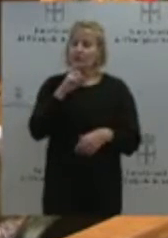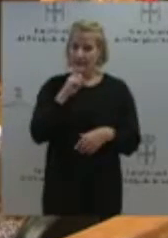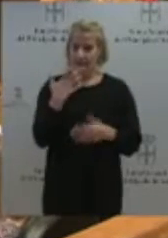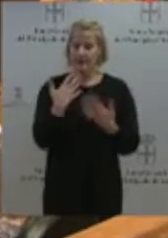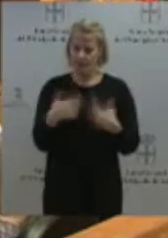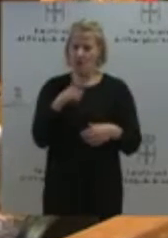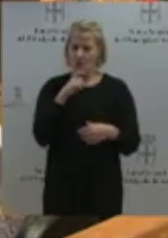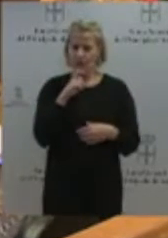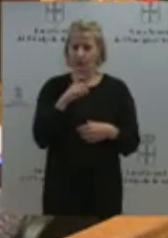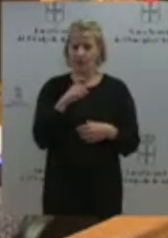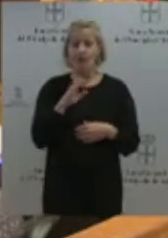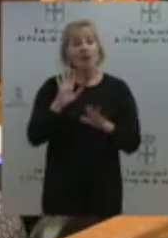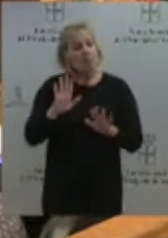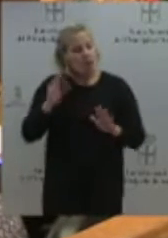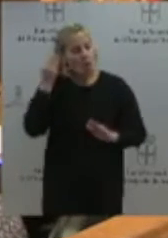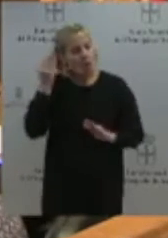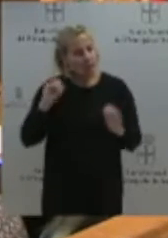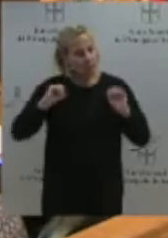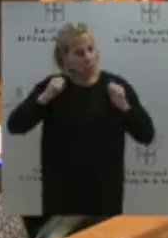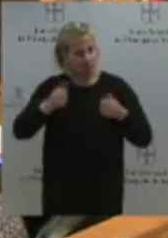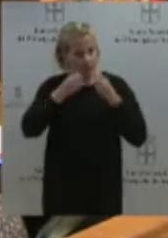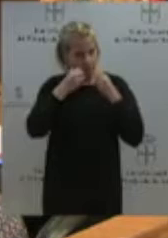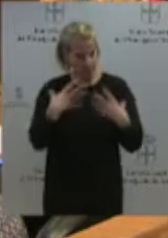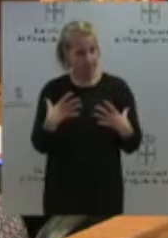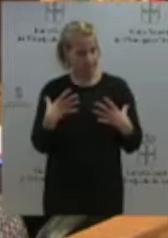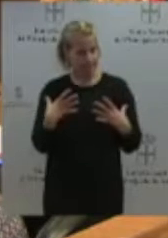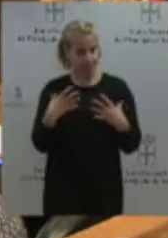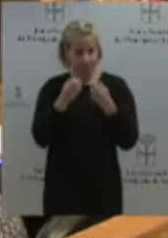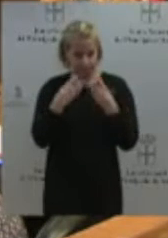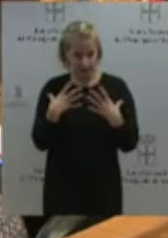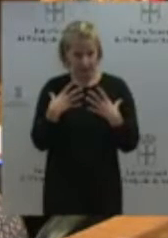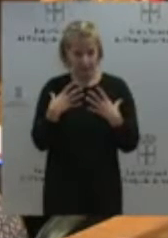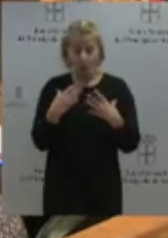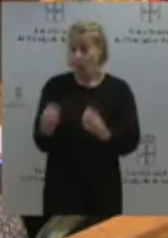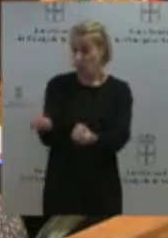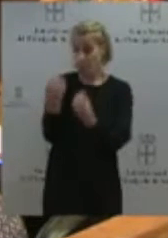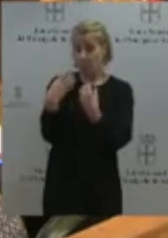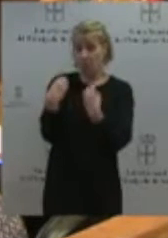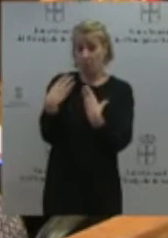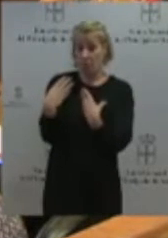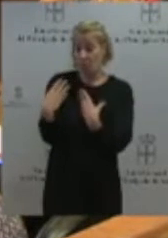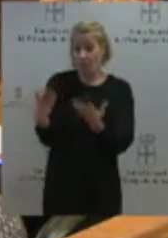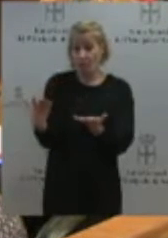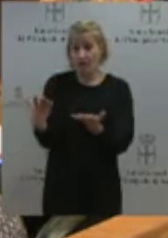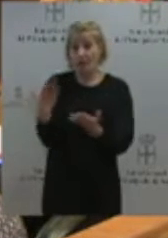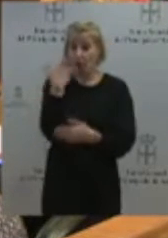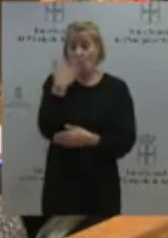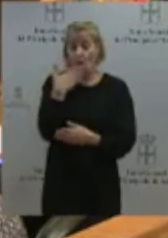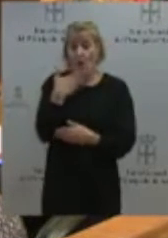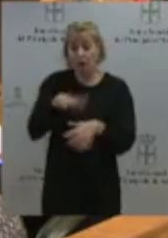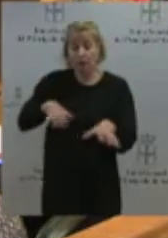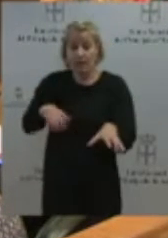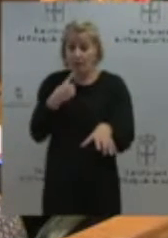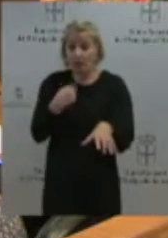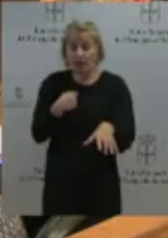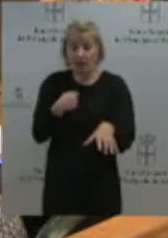las previsiones y así es lo que nos llega de la inmensa mayoría de los centros educativos. En una situación muy difícil, en una situación todavía en pandemia,